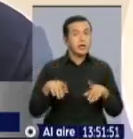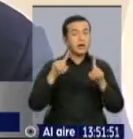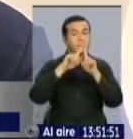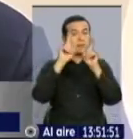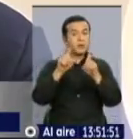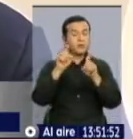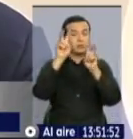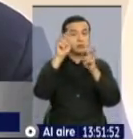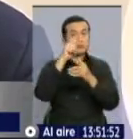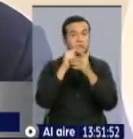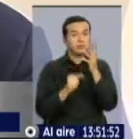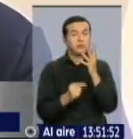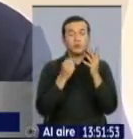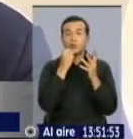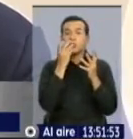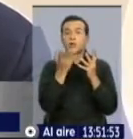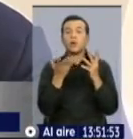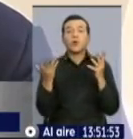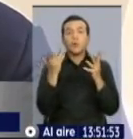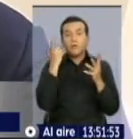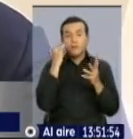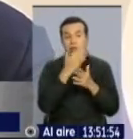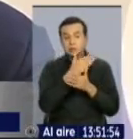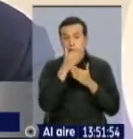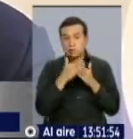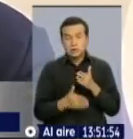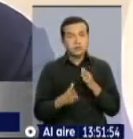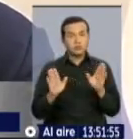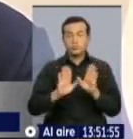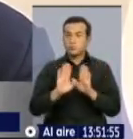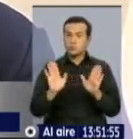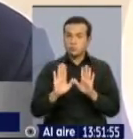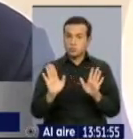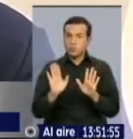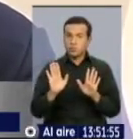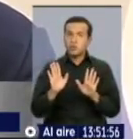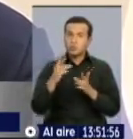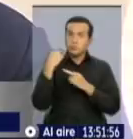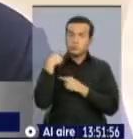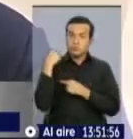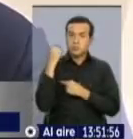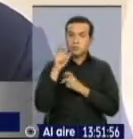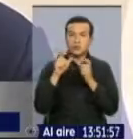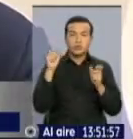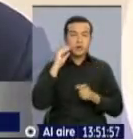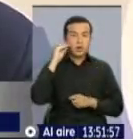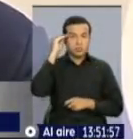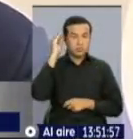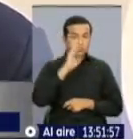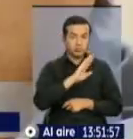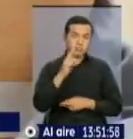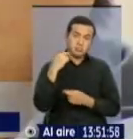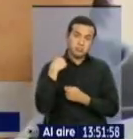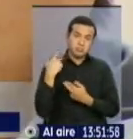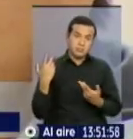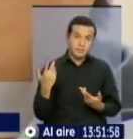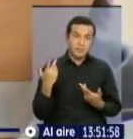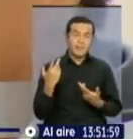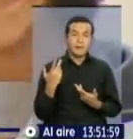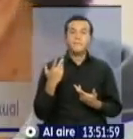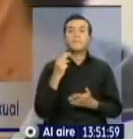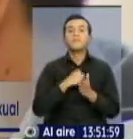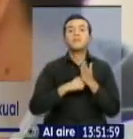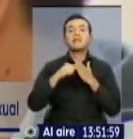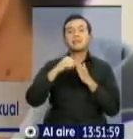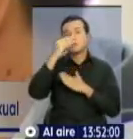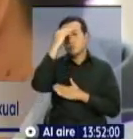cual no hay prescripción de la responsabilidad de los abusos que se cometen sobre los niños. Por su lado, el